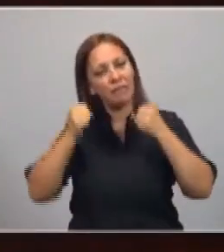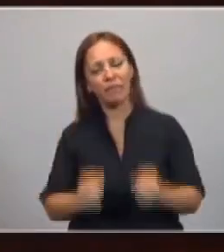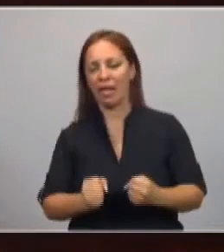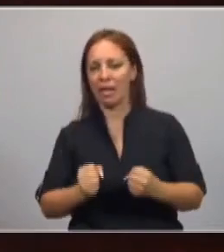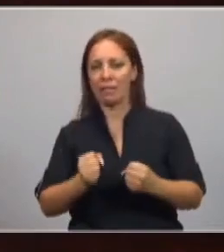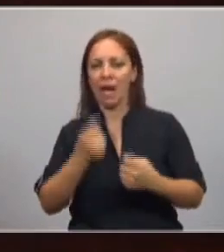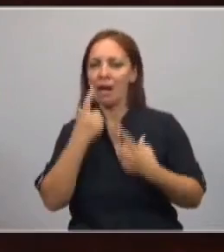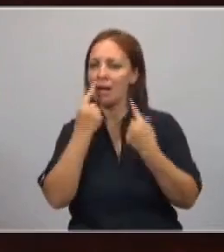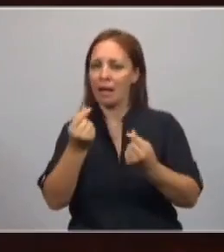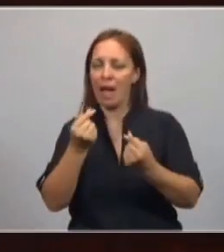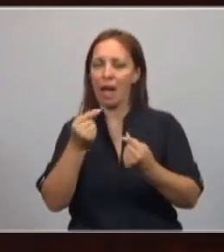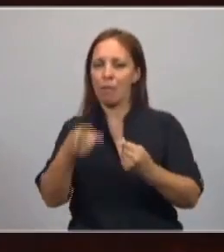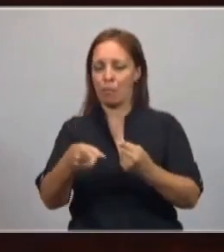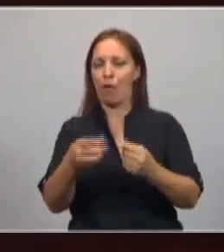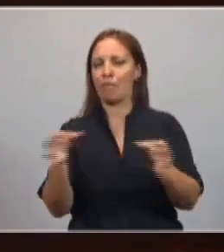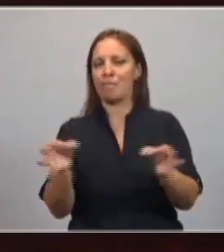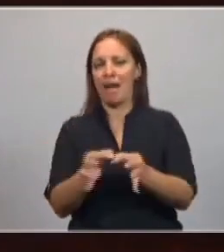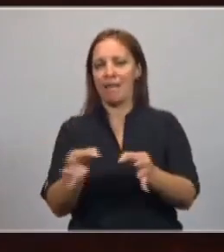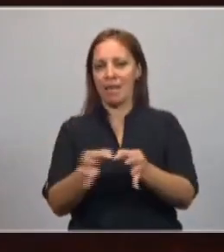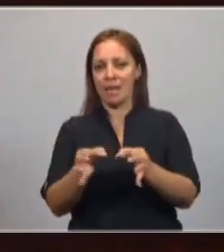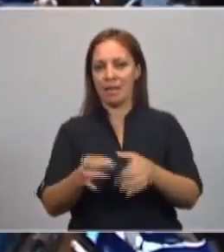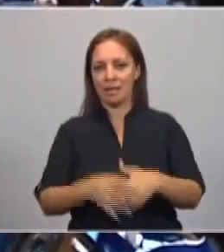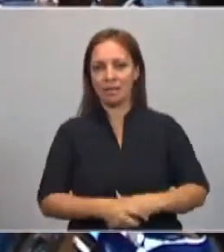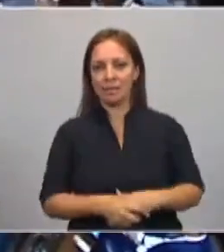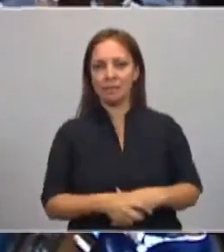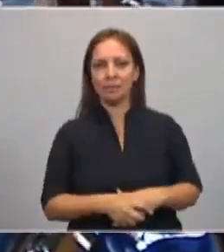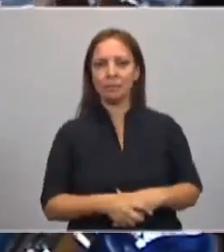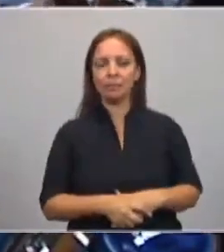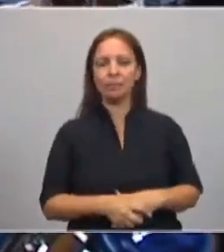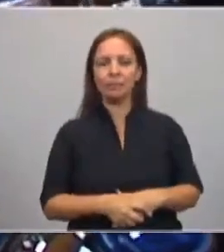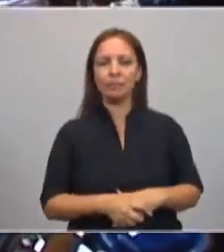por la soberanía en nuestras Islas Malvinas.